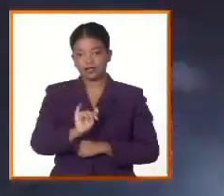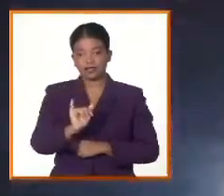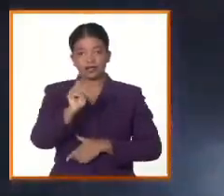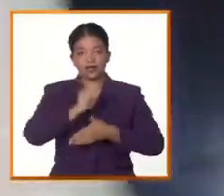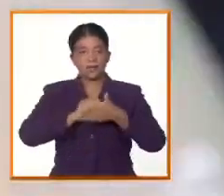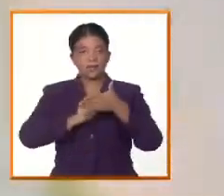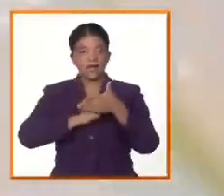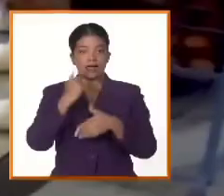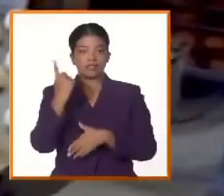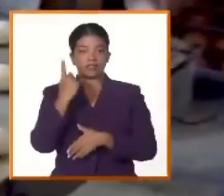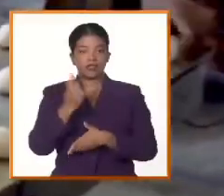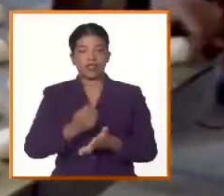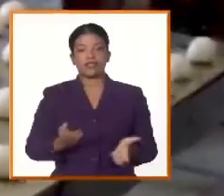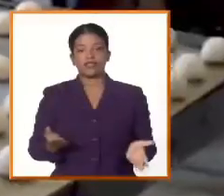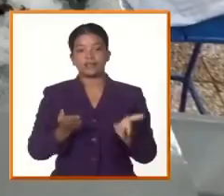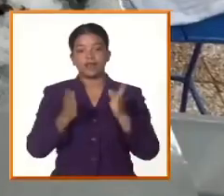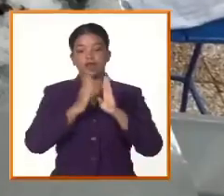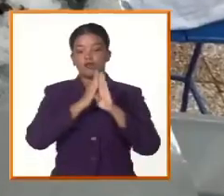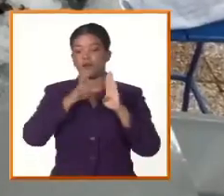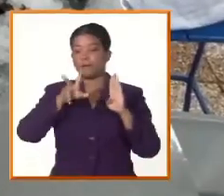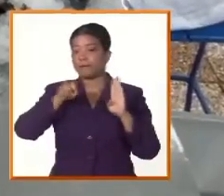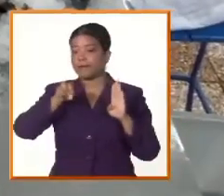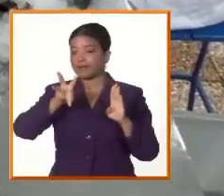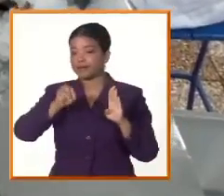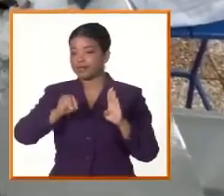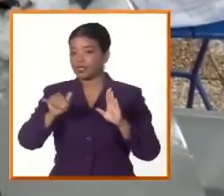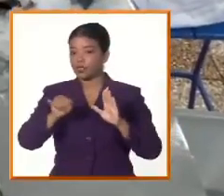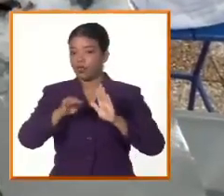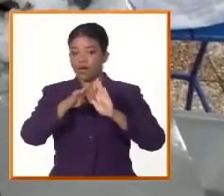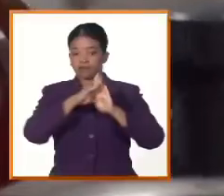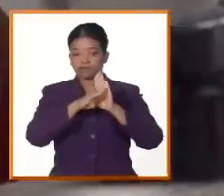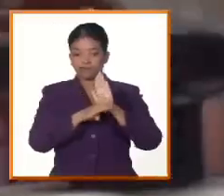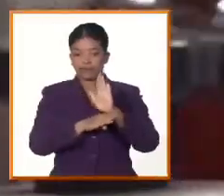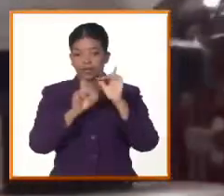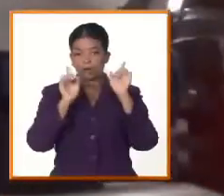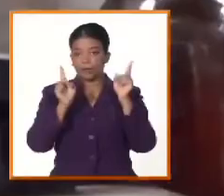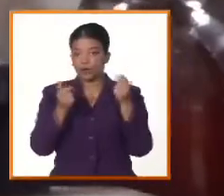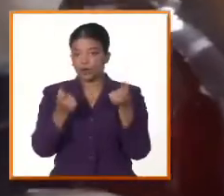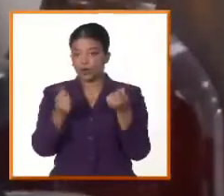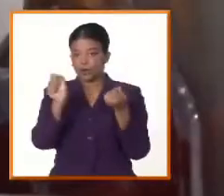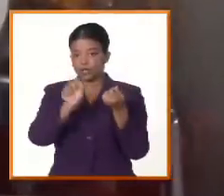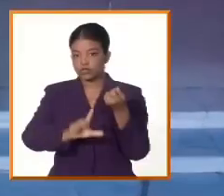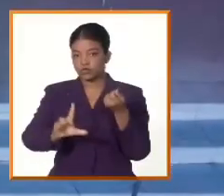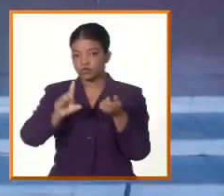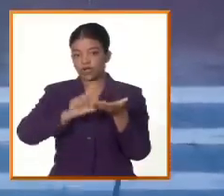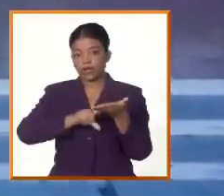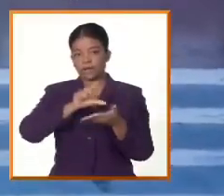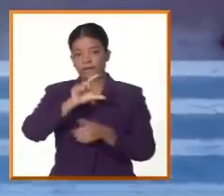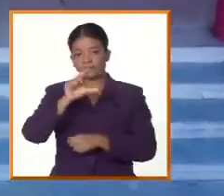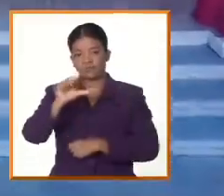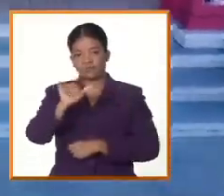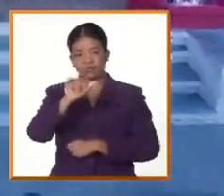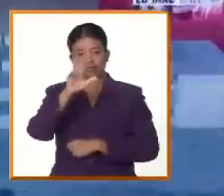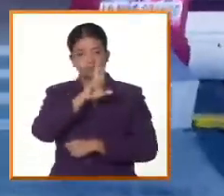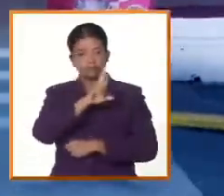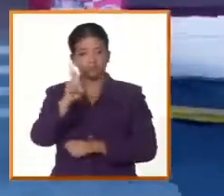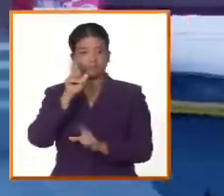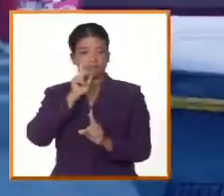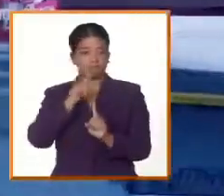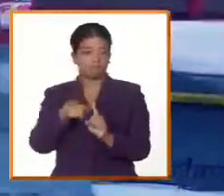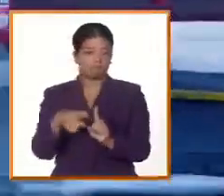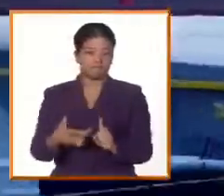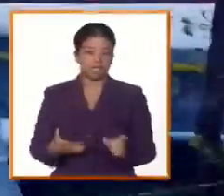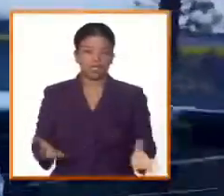desarrollo al 2030 y los lineamientos de la política económica y social del partido y la revolución Apuesta por un desarrollo